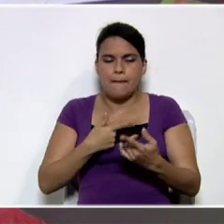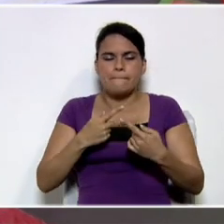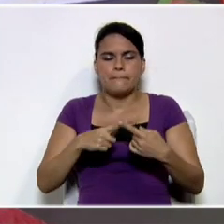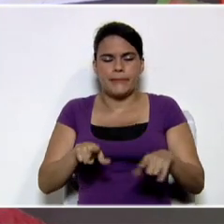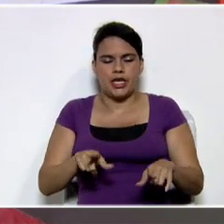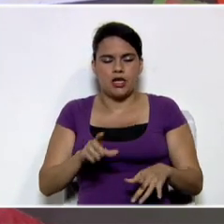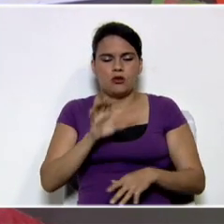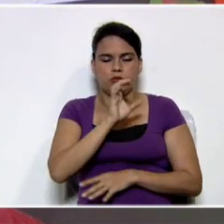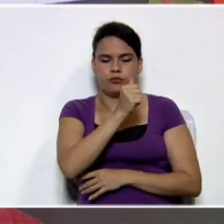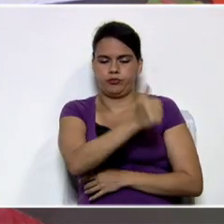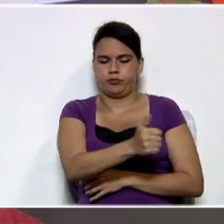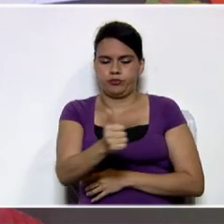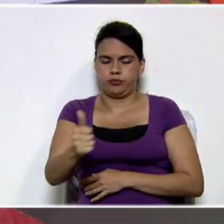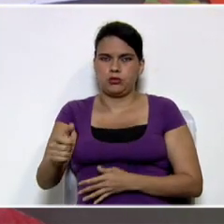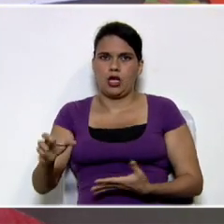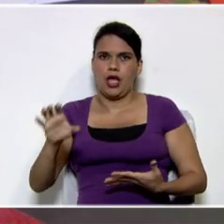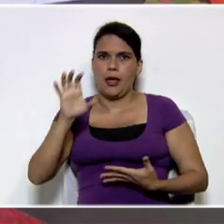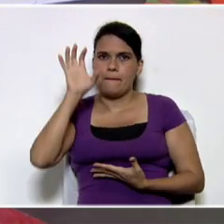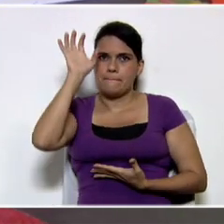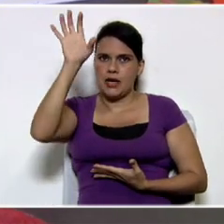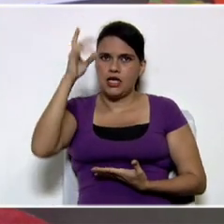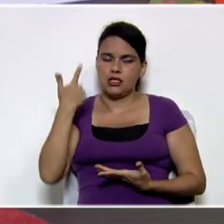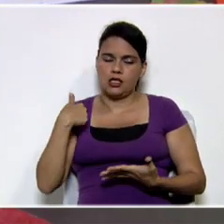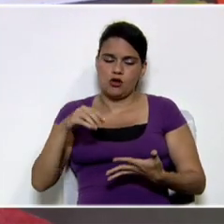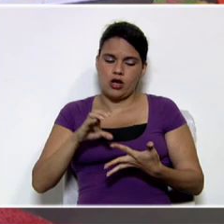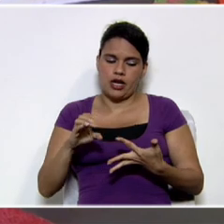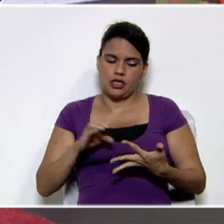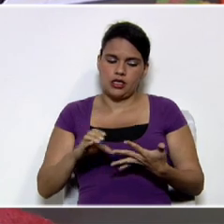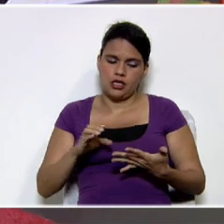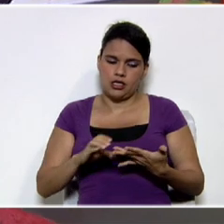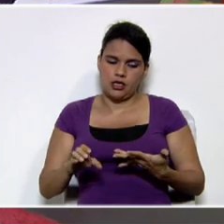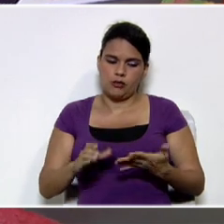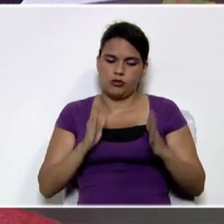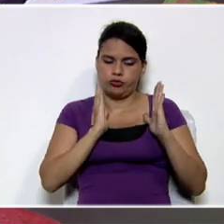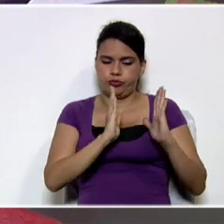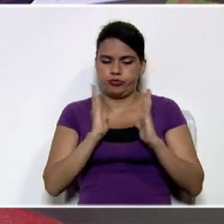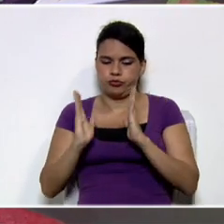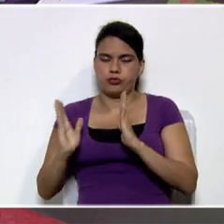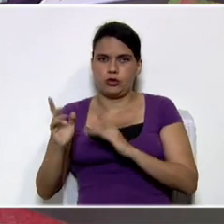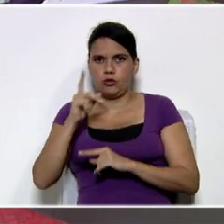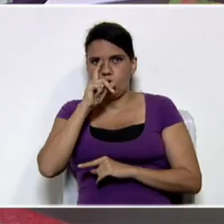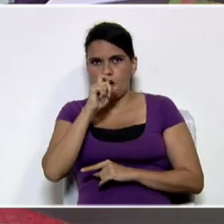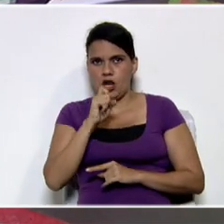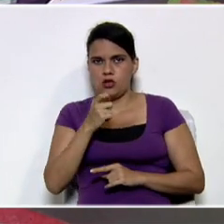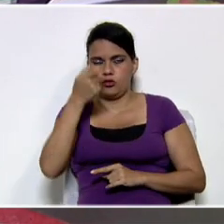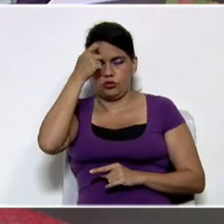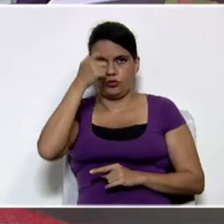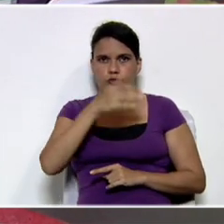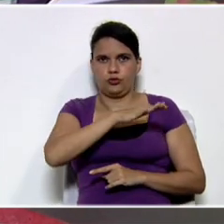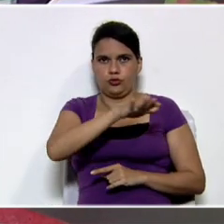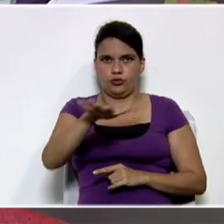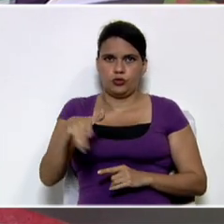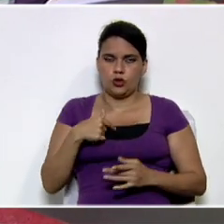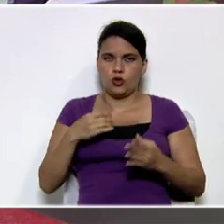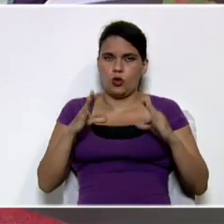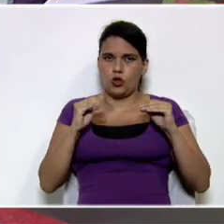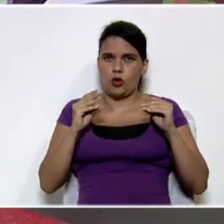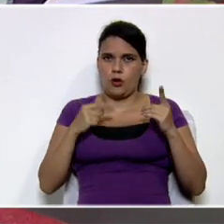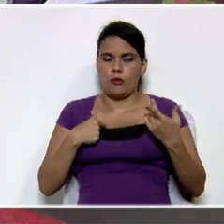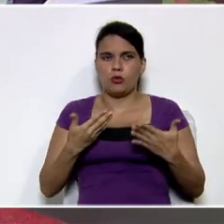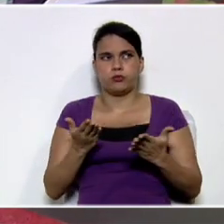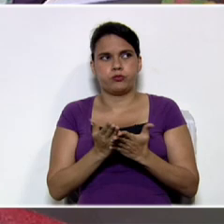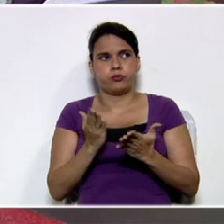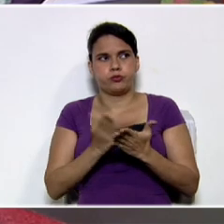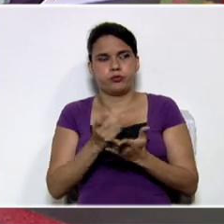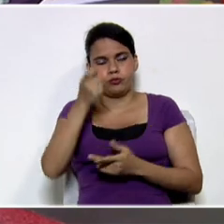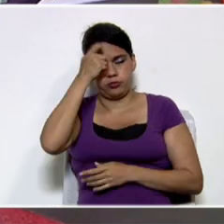hora de definir por edad su población. Cuando hablamos de los estudios poblacionales, hablamos de la cantidad de hombres y